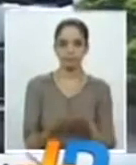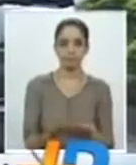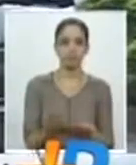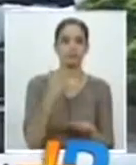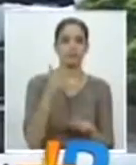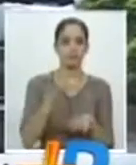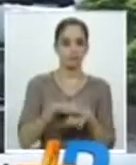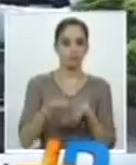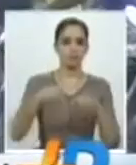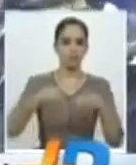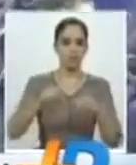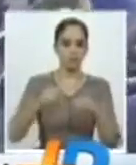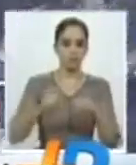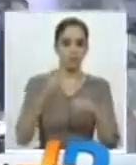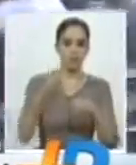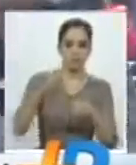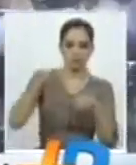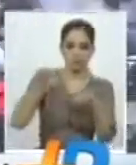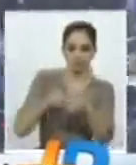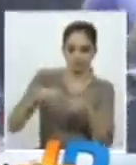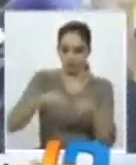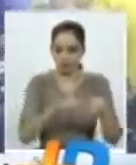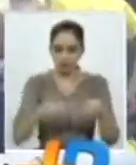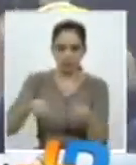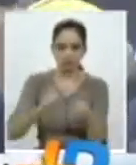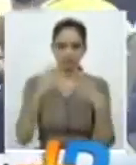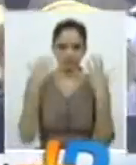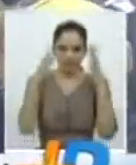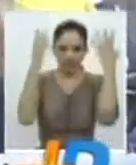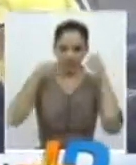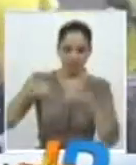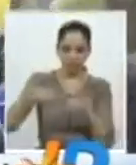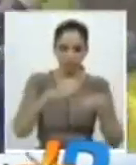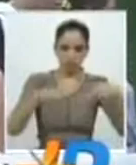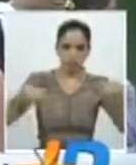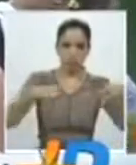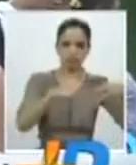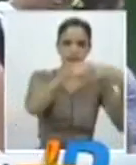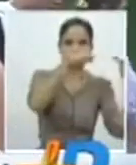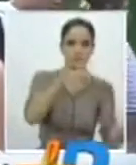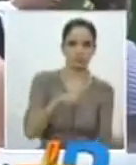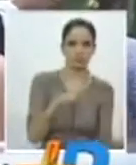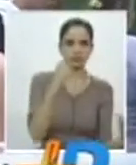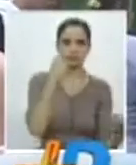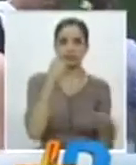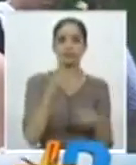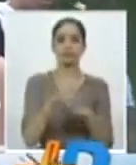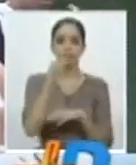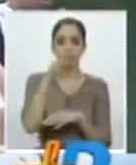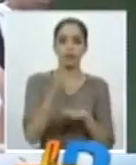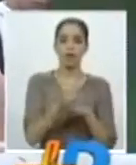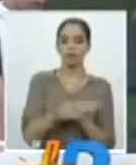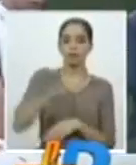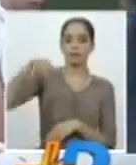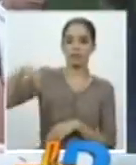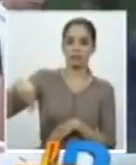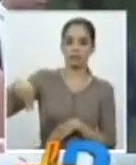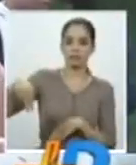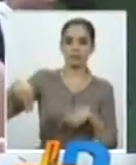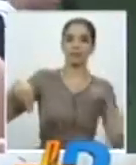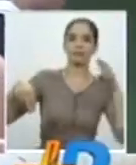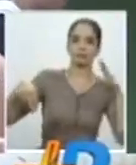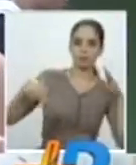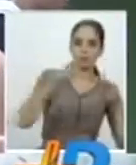sido atropellado por dos motociclistas durante la celebración por el triunfo de Colombia frente a Uruguay. El niño estaba parado ahí, entonces venían los dos